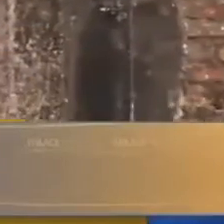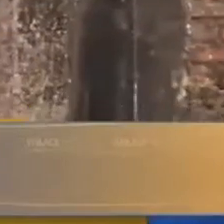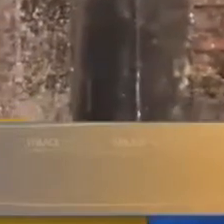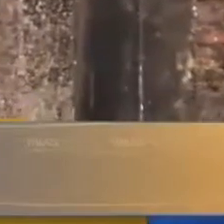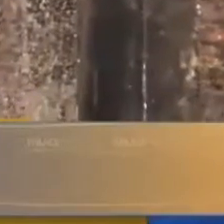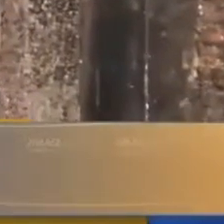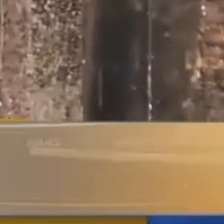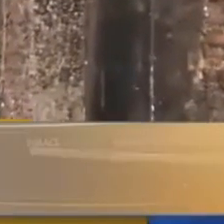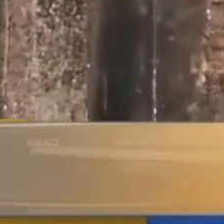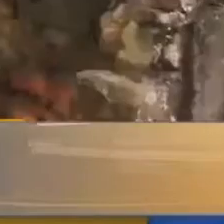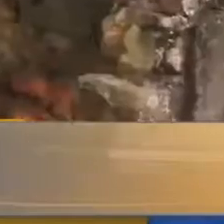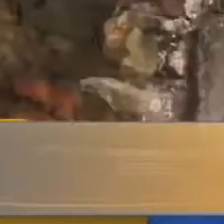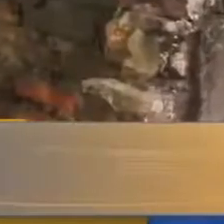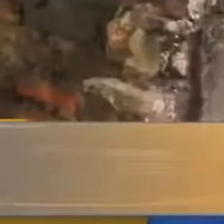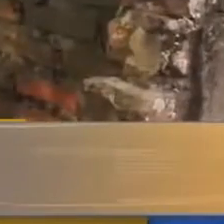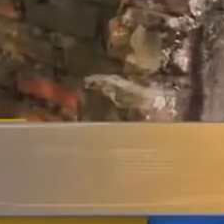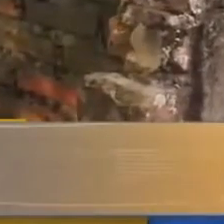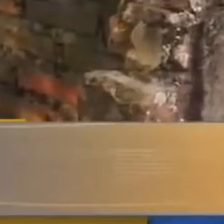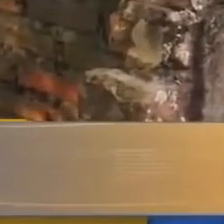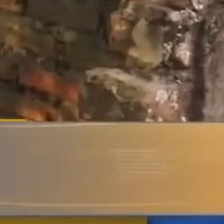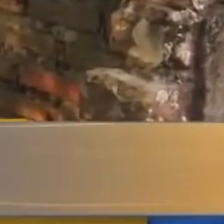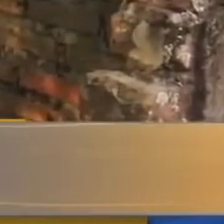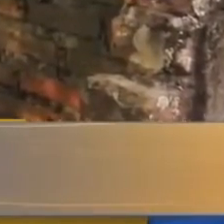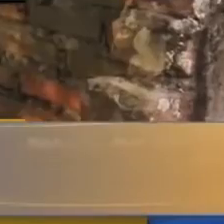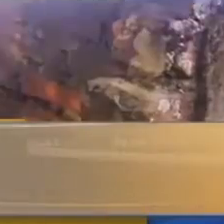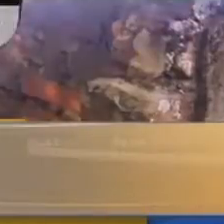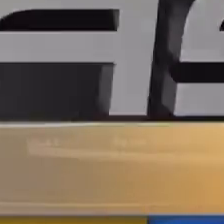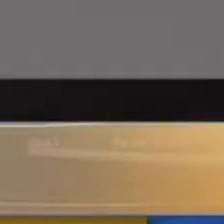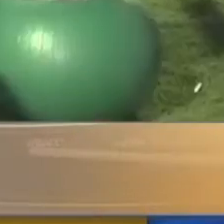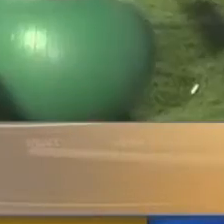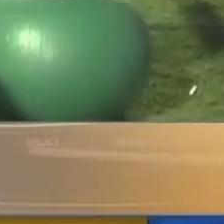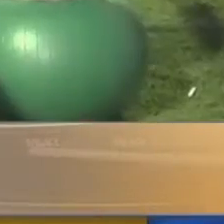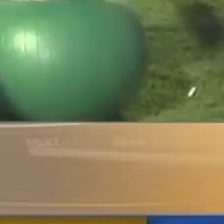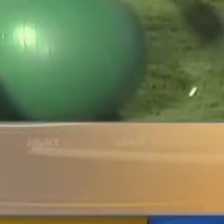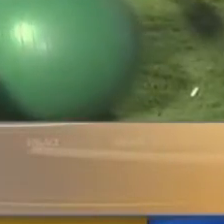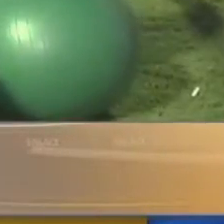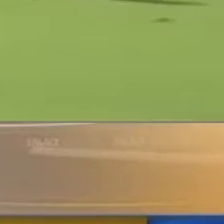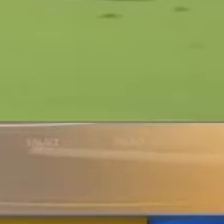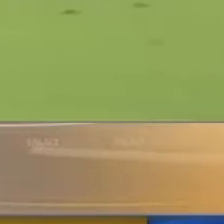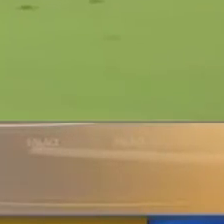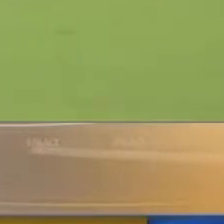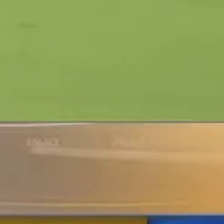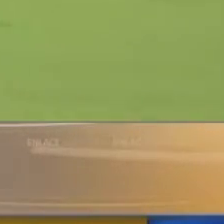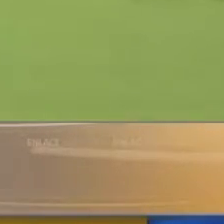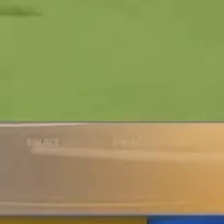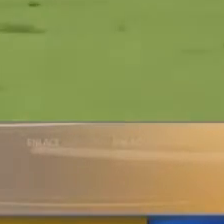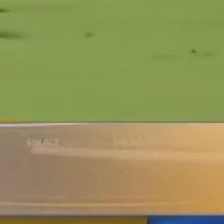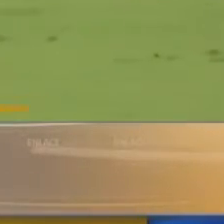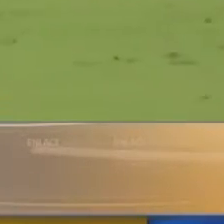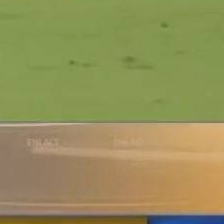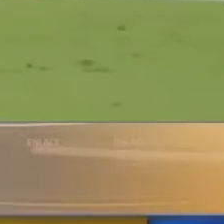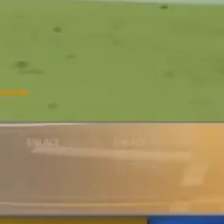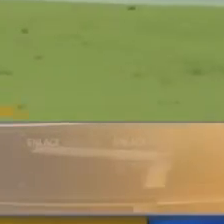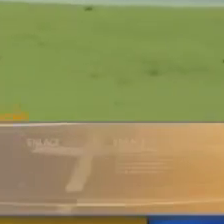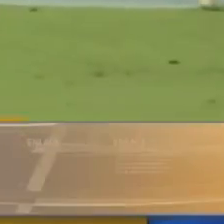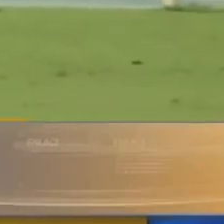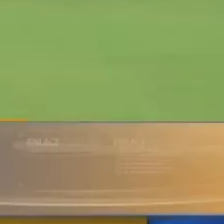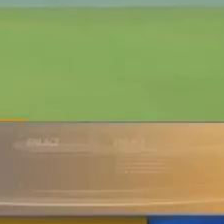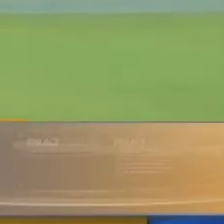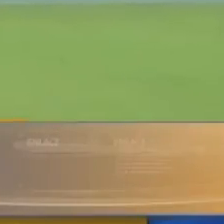casa pasó de ser una sede de madres comunitarias a ser guarida de delincuentes. En los deportes, la Máquina Amarilla y el Vinotinto y